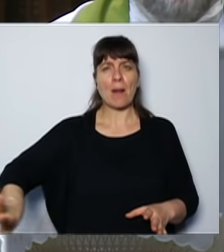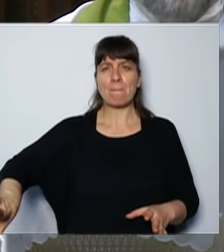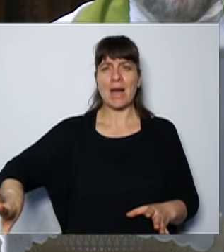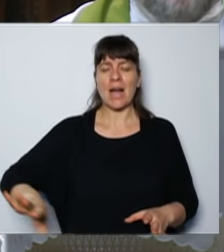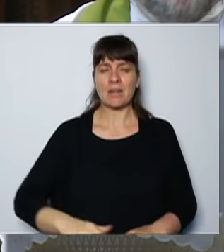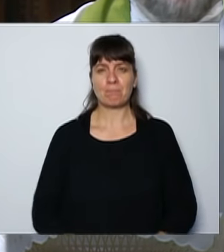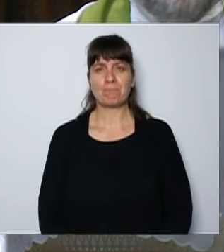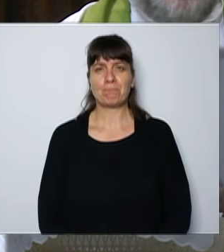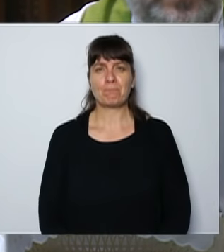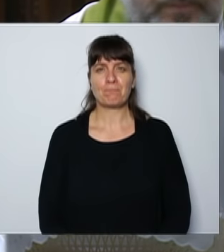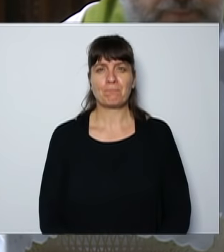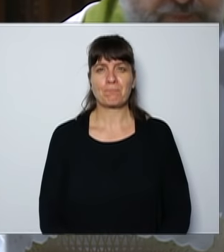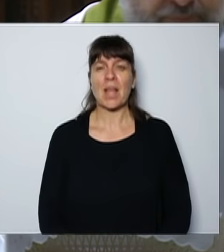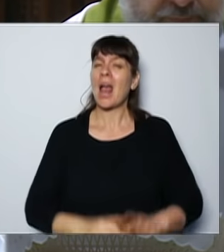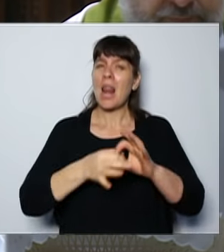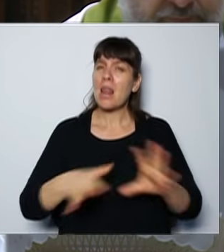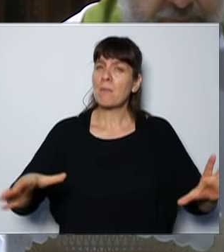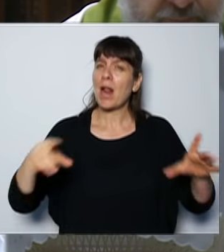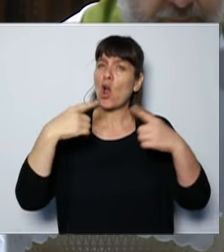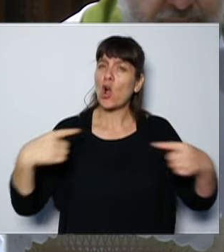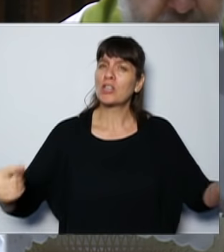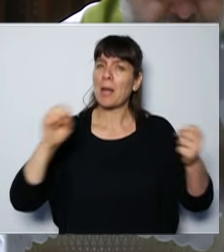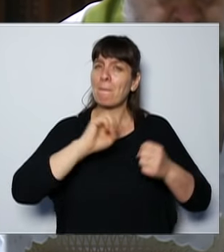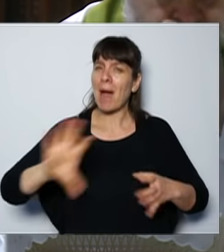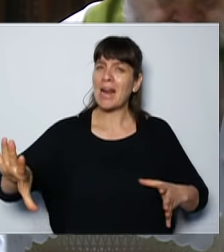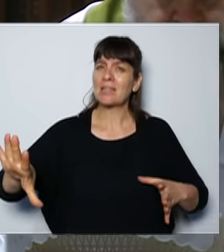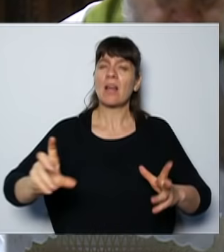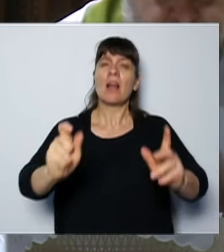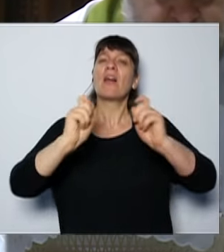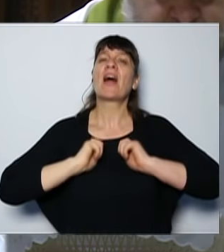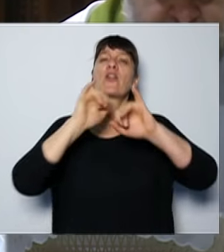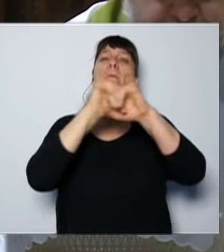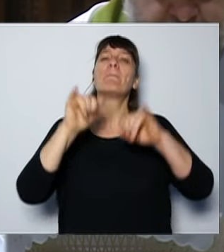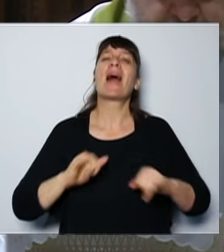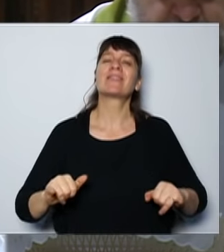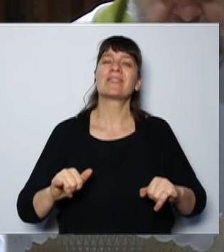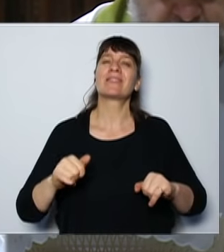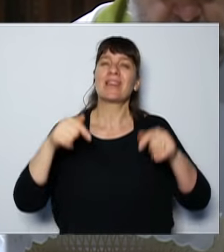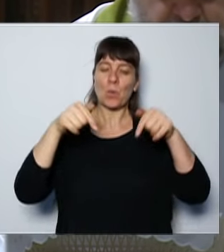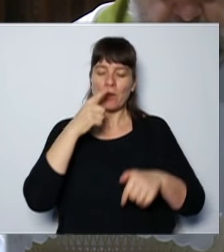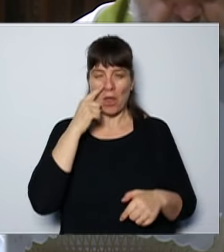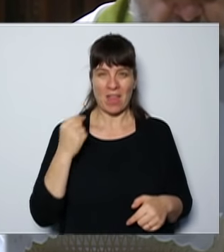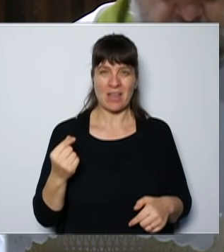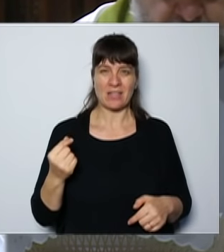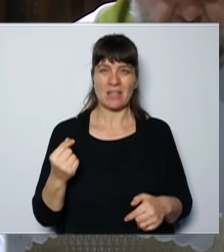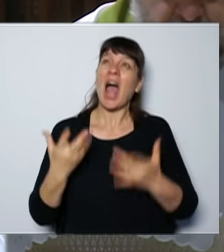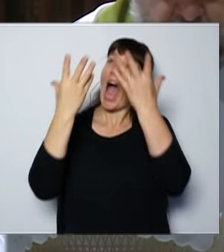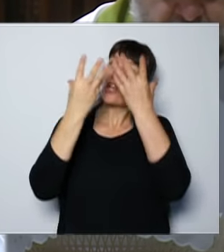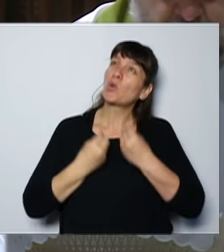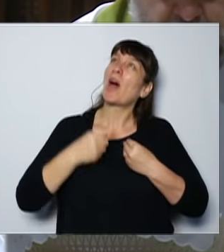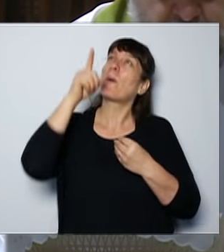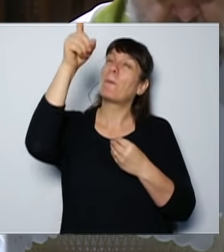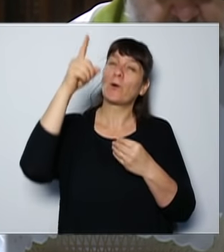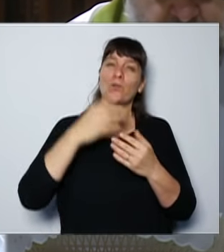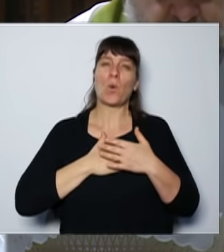y líbranos del mal. Líbranos, Señor, de todos los males, concédenos la paz en nuestros días, para que, ayudados por